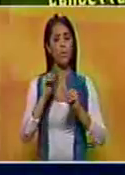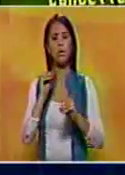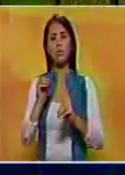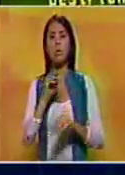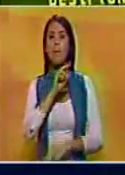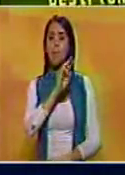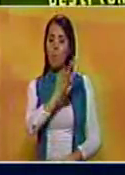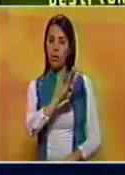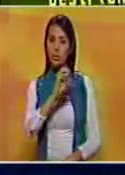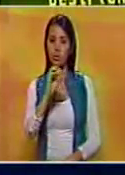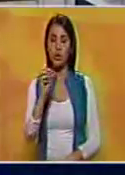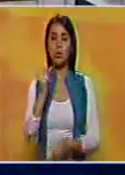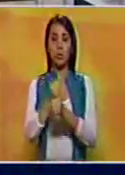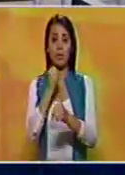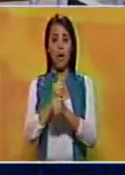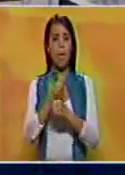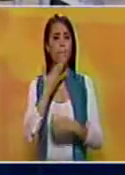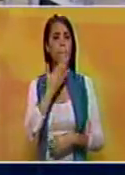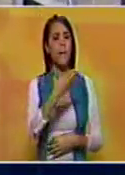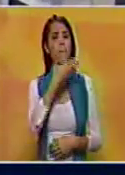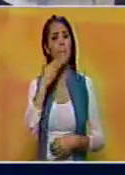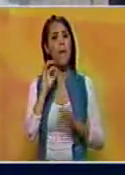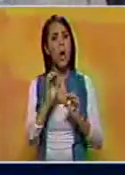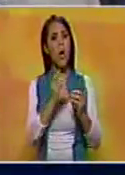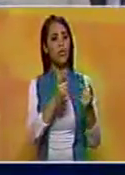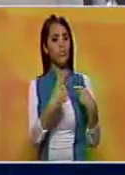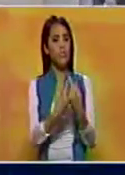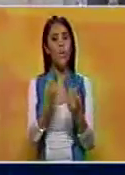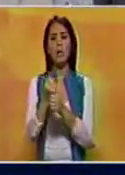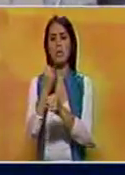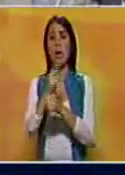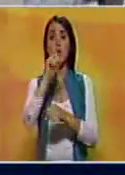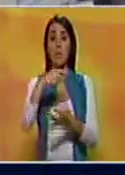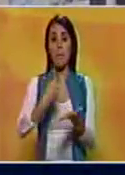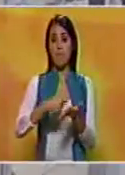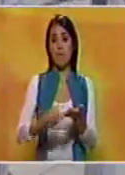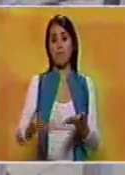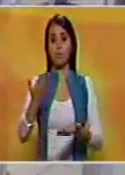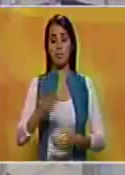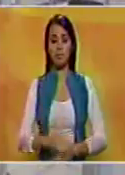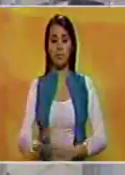por casi 400 trabajadores para exigir mejores condiciones laborales y aumentos salariales.